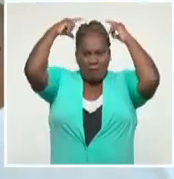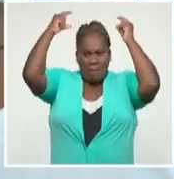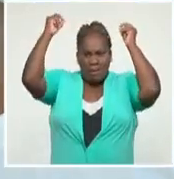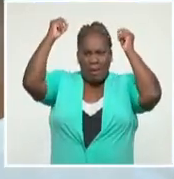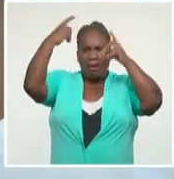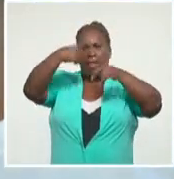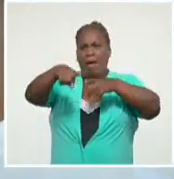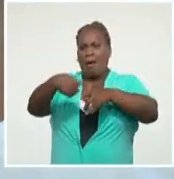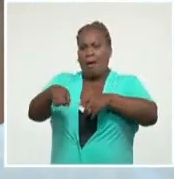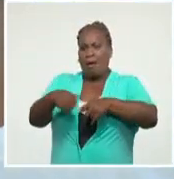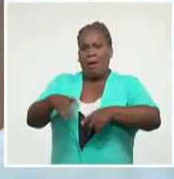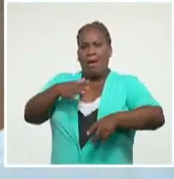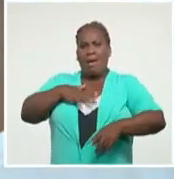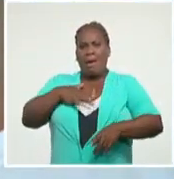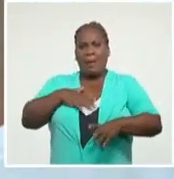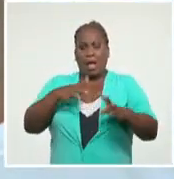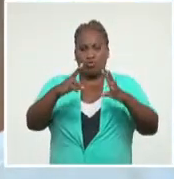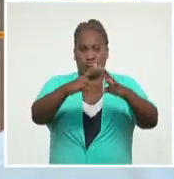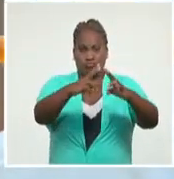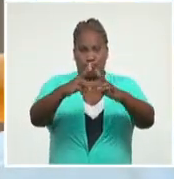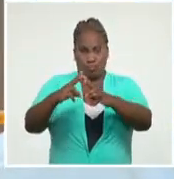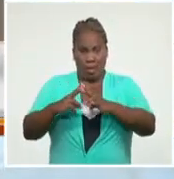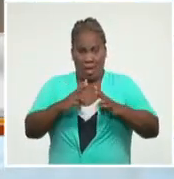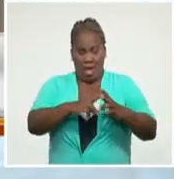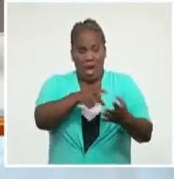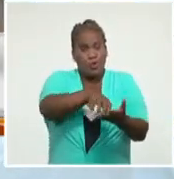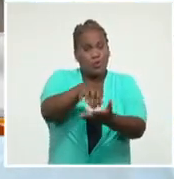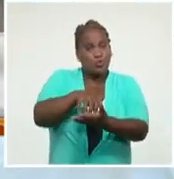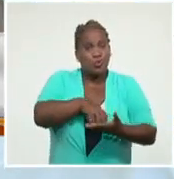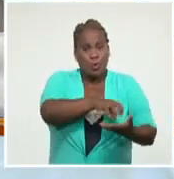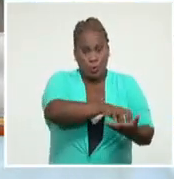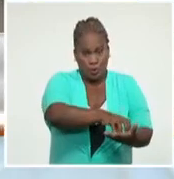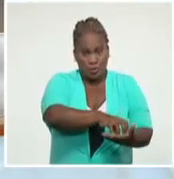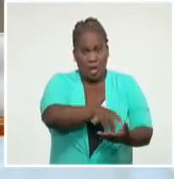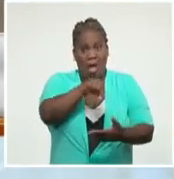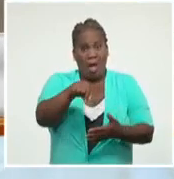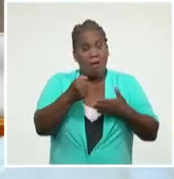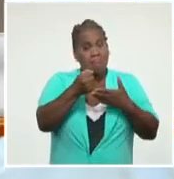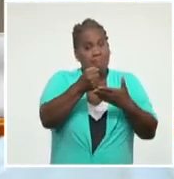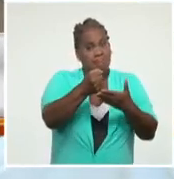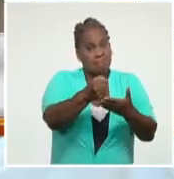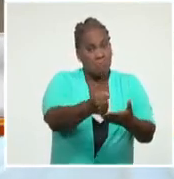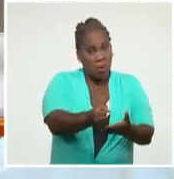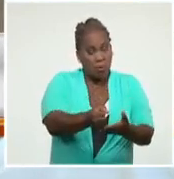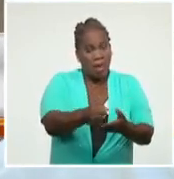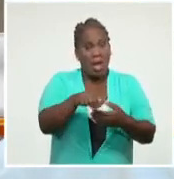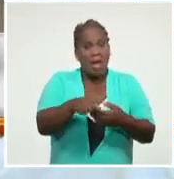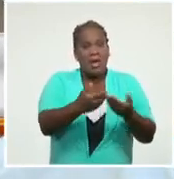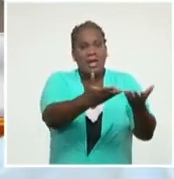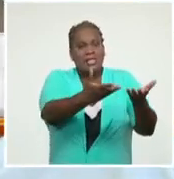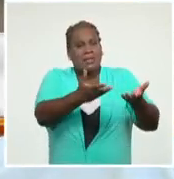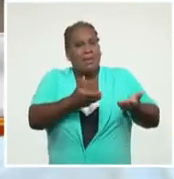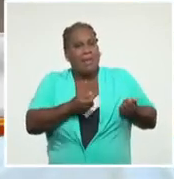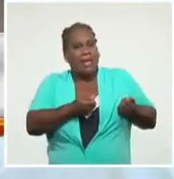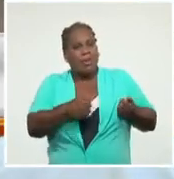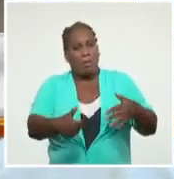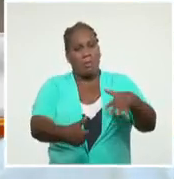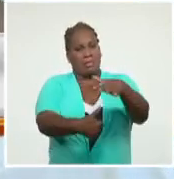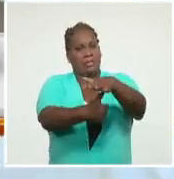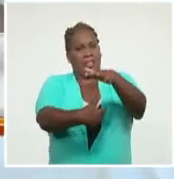Estamos creando dudas en los consultorios donde se apoya la dispensarización. Cada presidente y